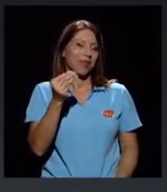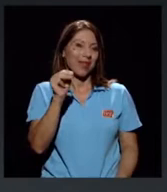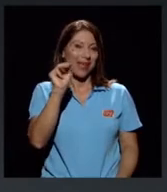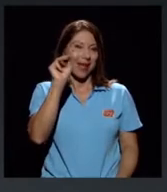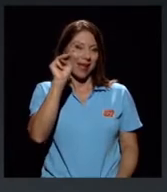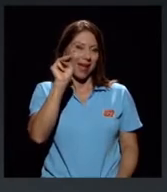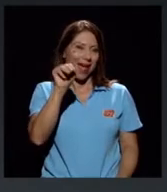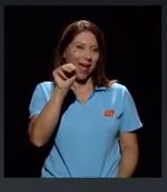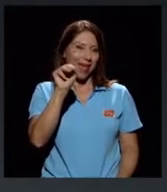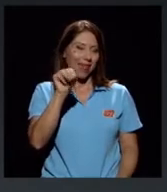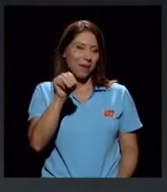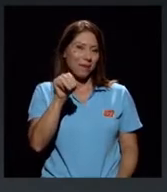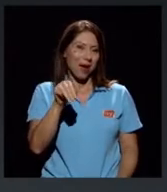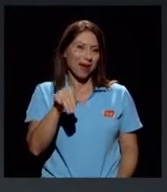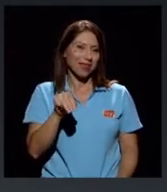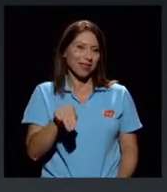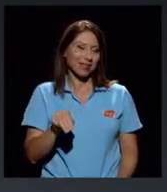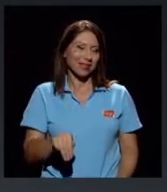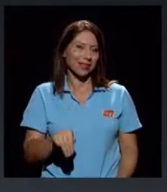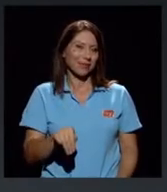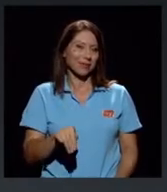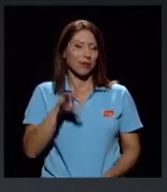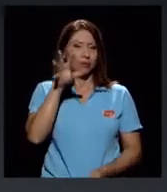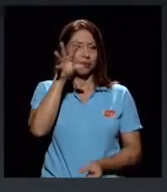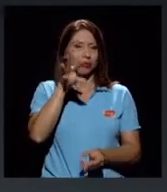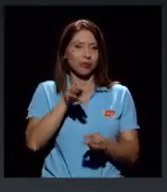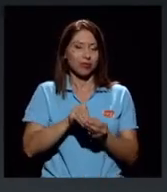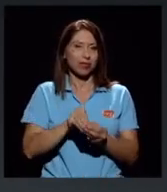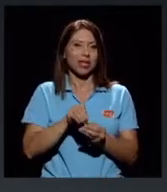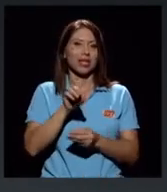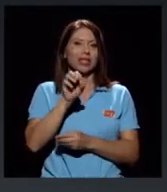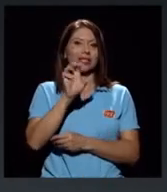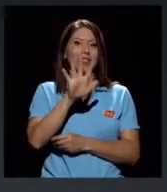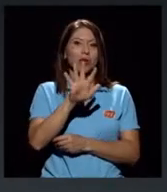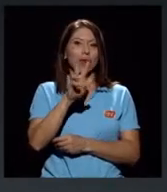si en los 52 martes del año pero